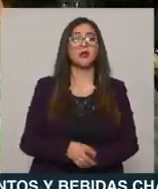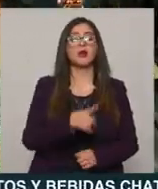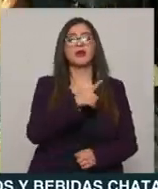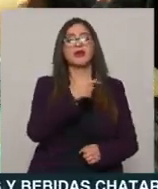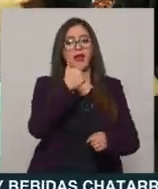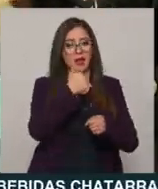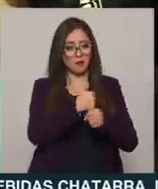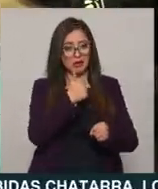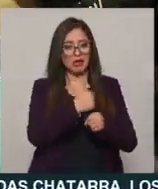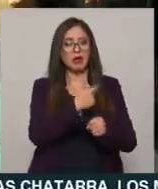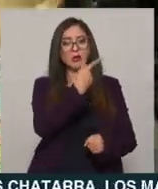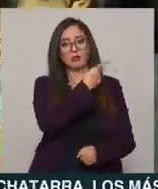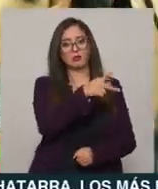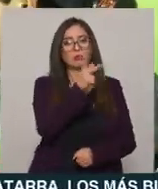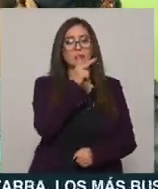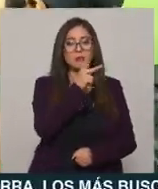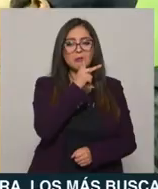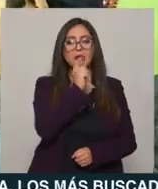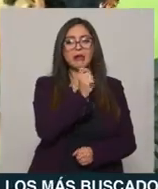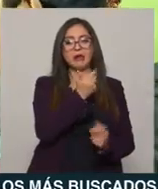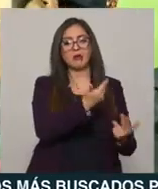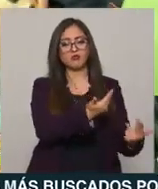papás de ellos nos enseñó a